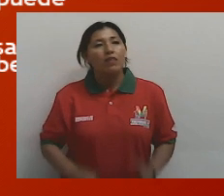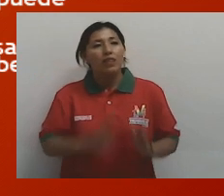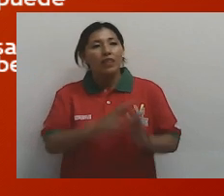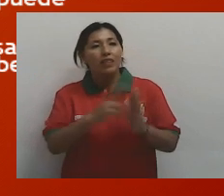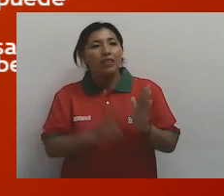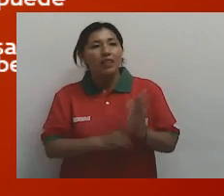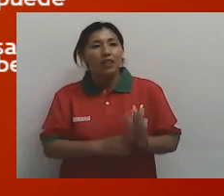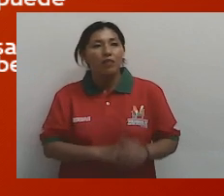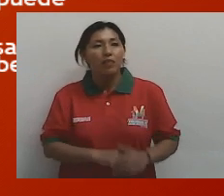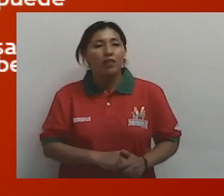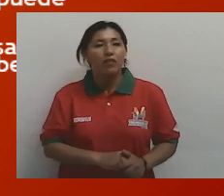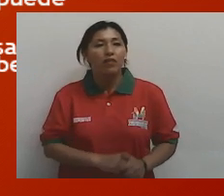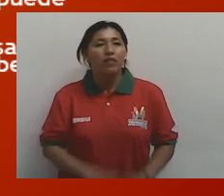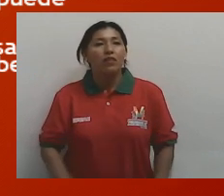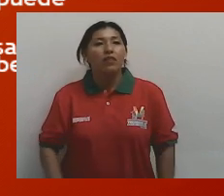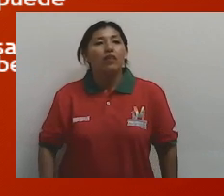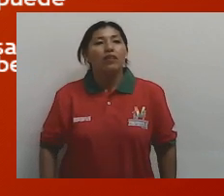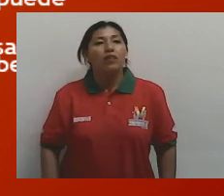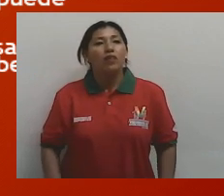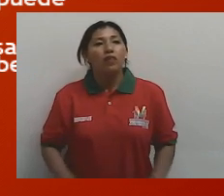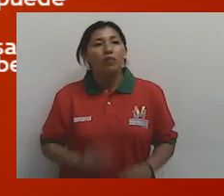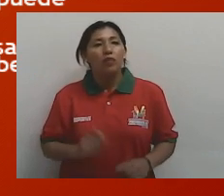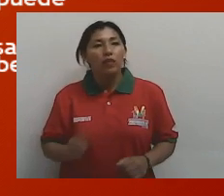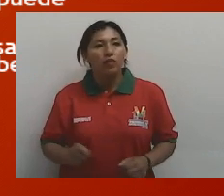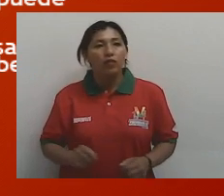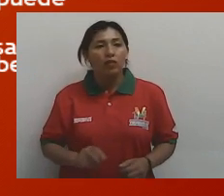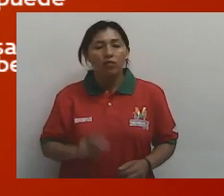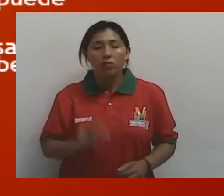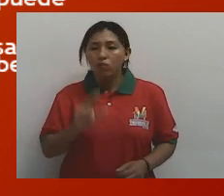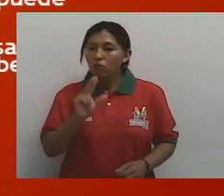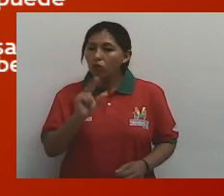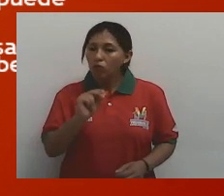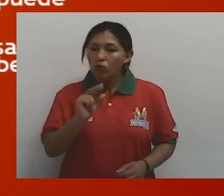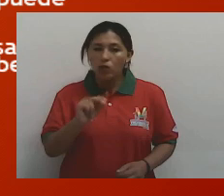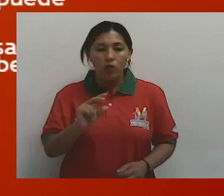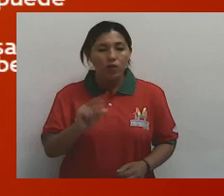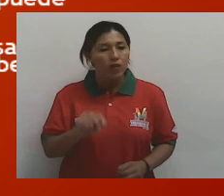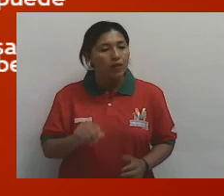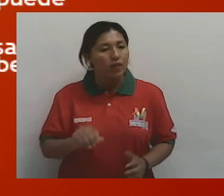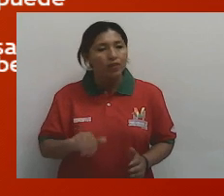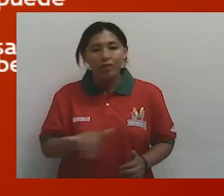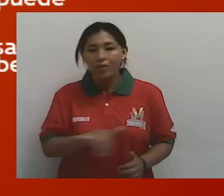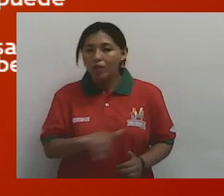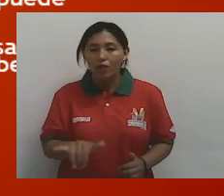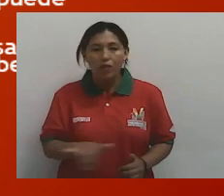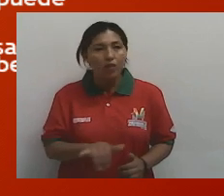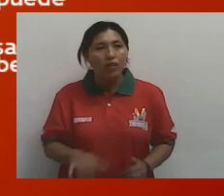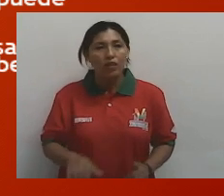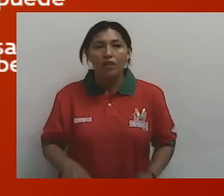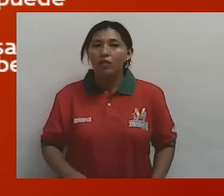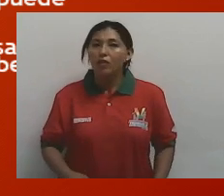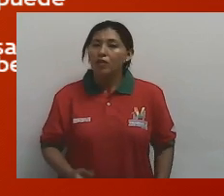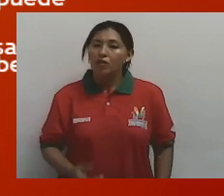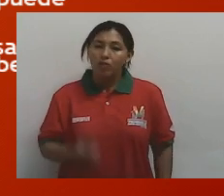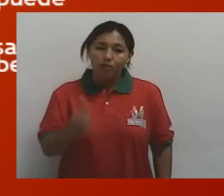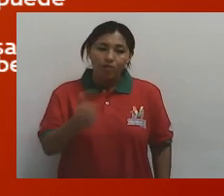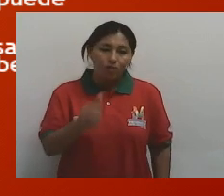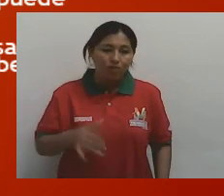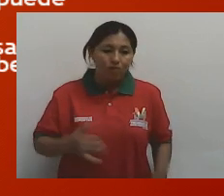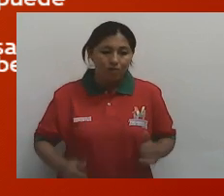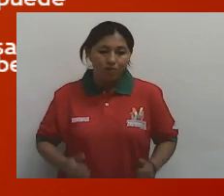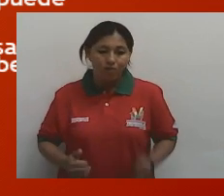periodo extra. No es lo mismo cuando un equipo tiene 10 jugadores.